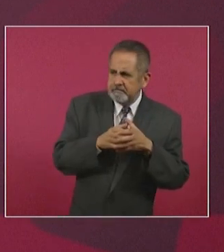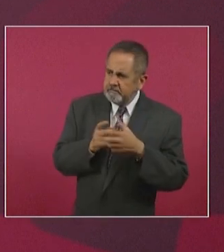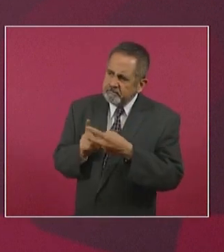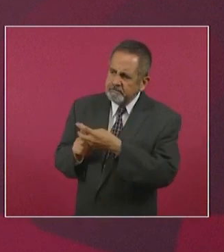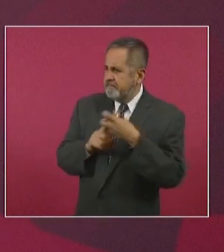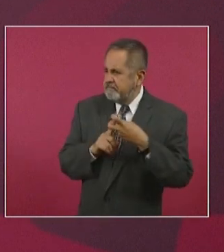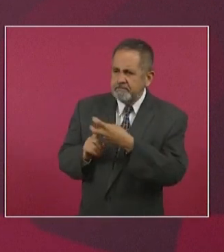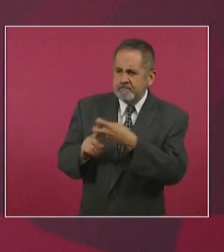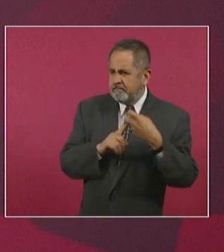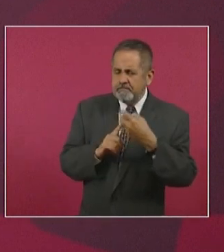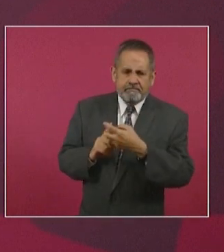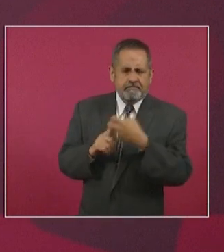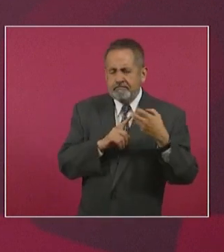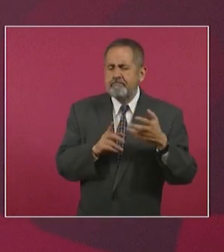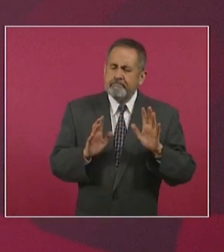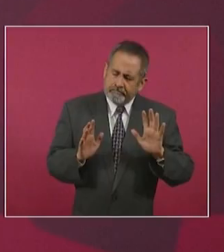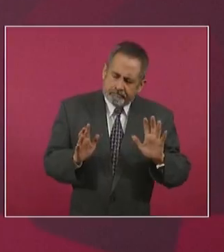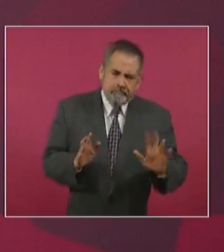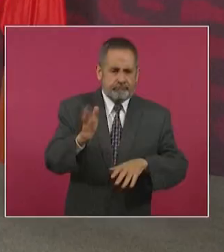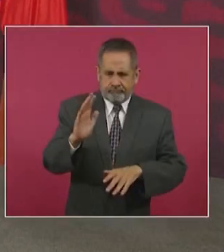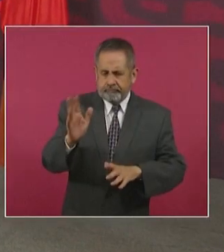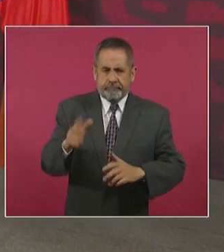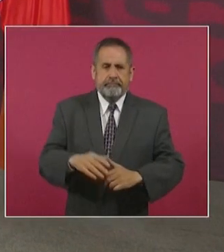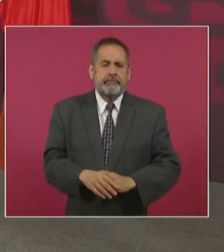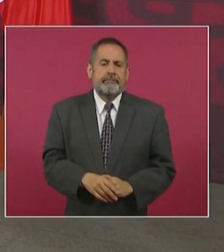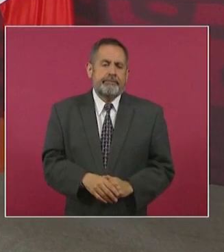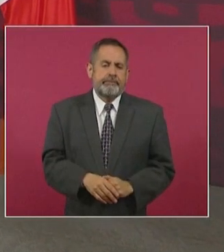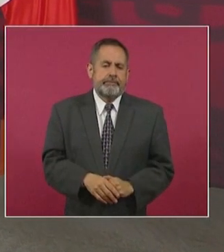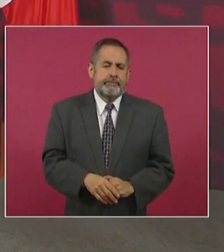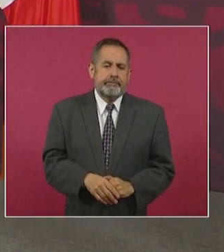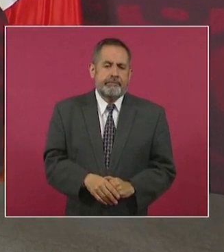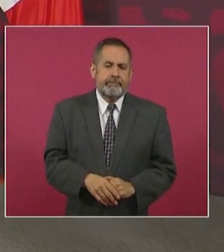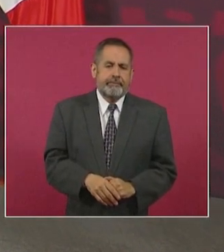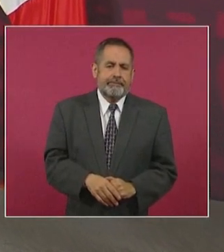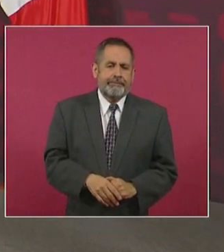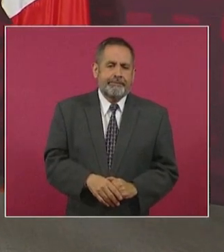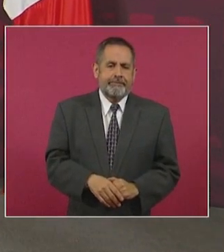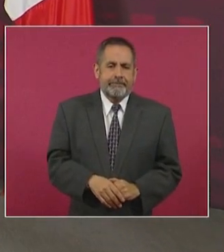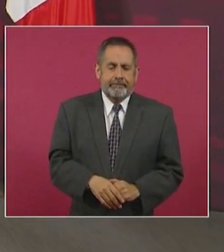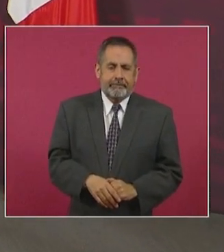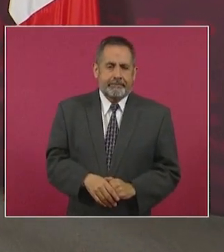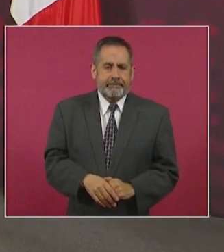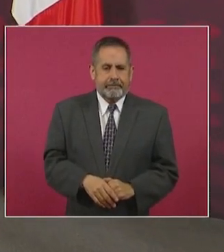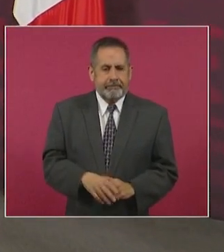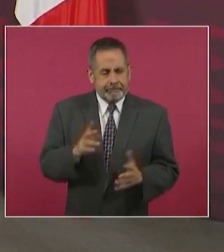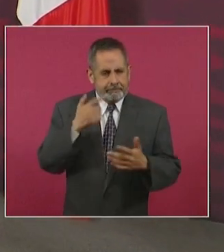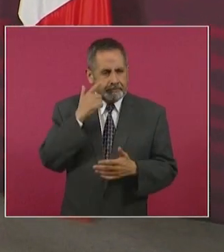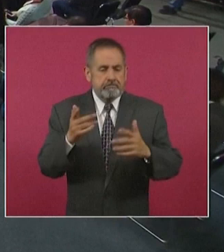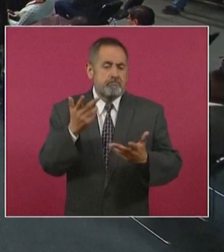Andrés Manuel López Obrador hizo un llamado para que todas las fuerzas políticas participen en las nuevas elecciones